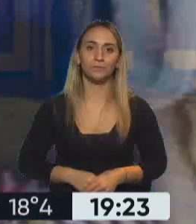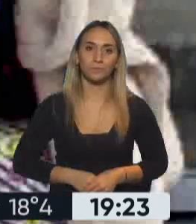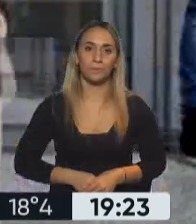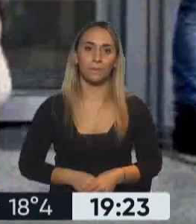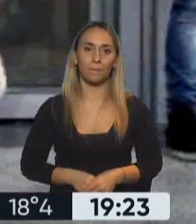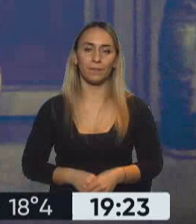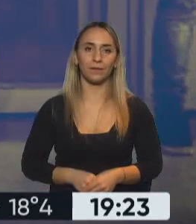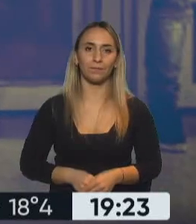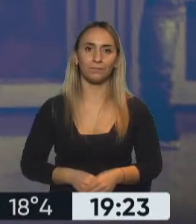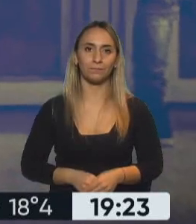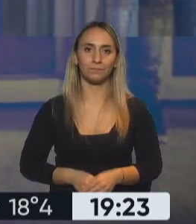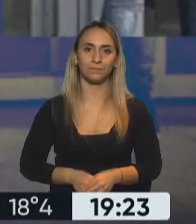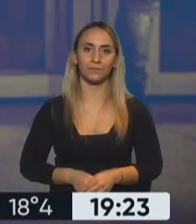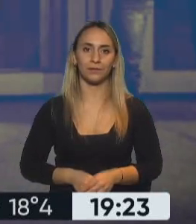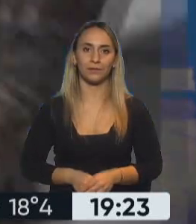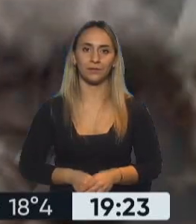ah